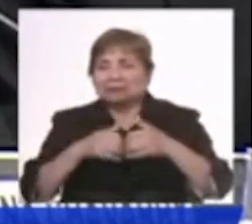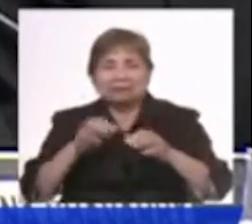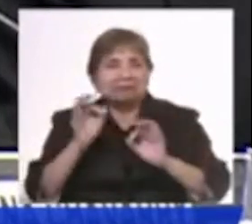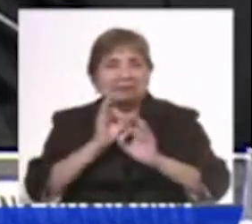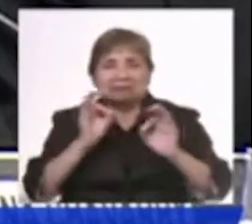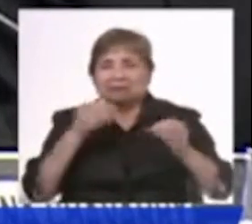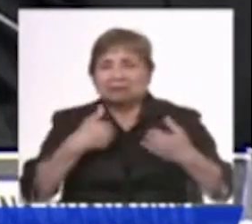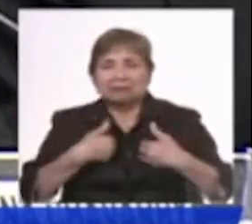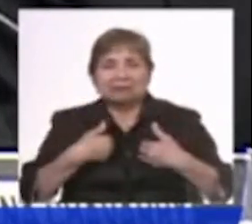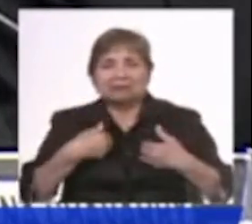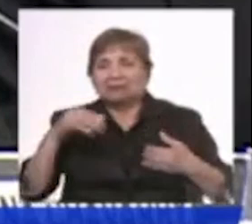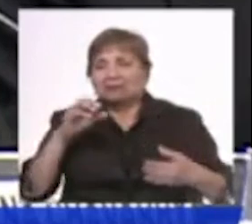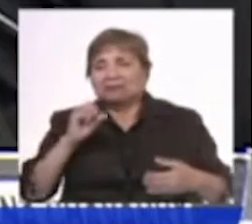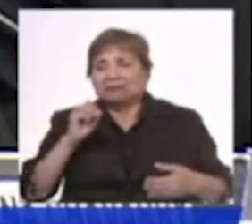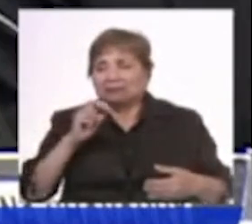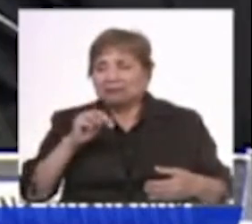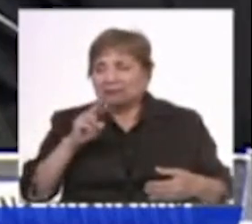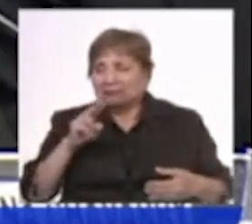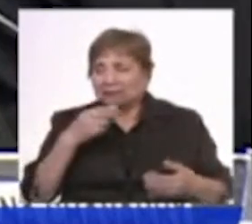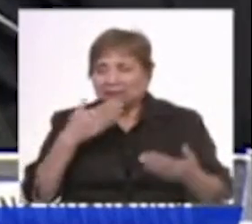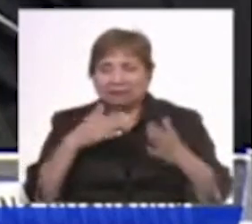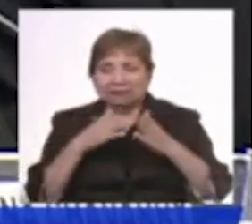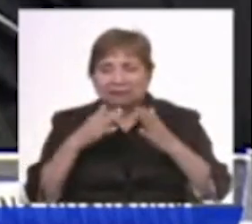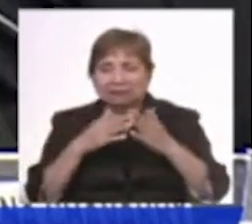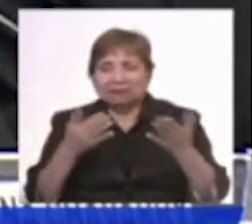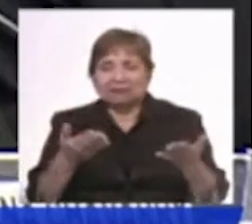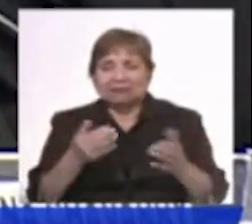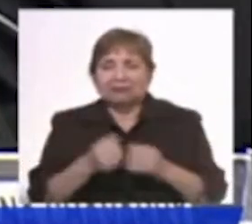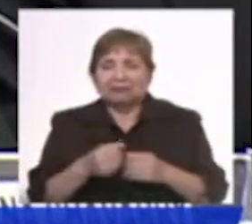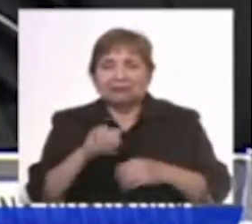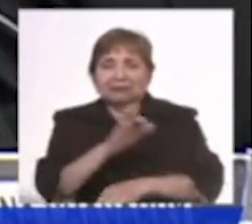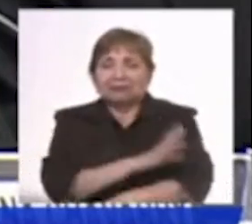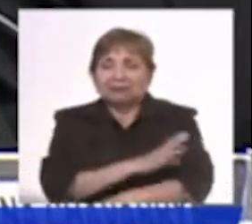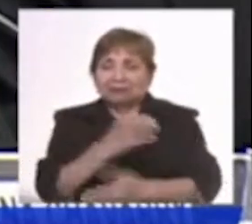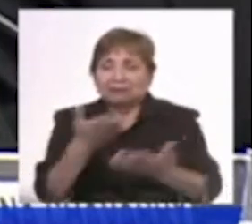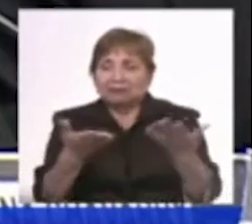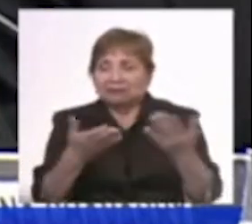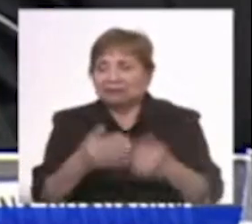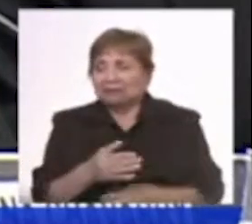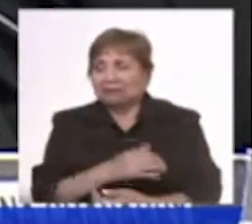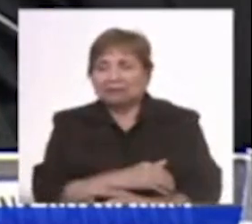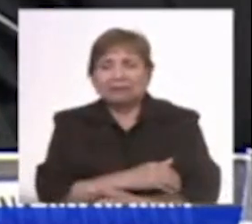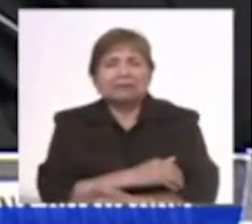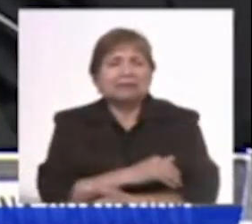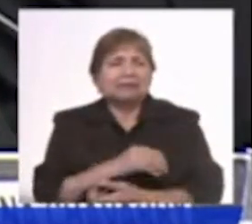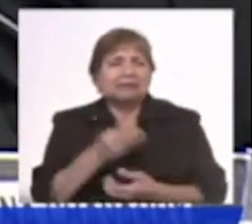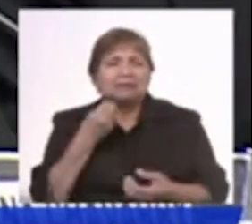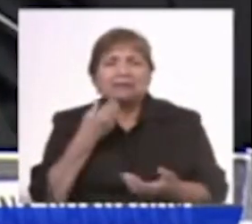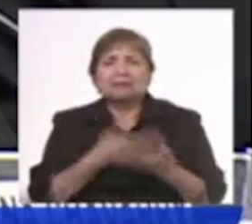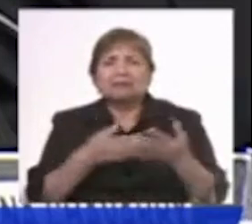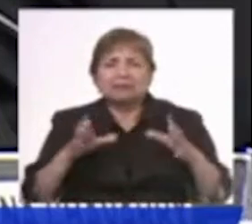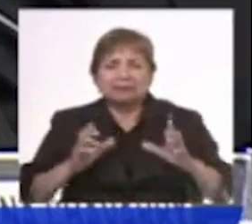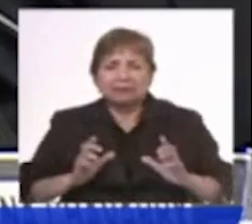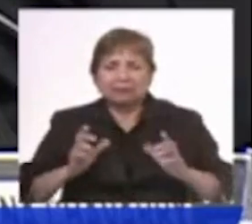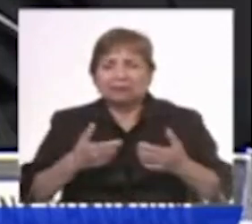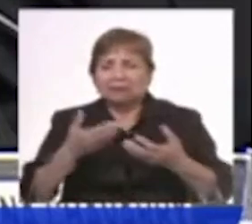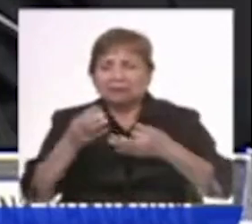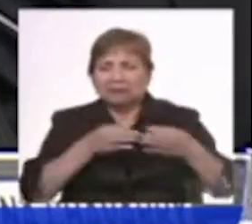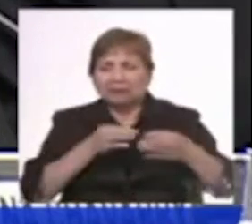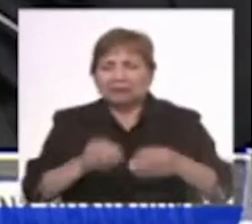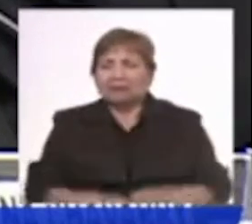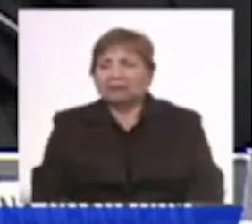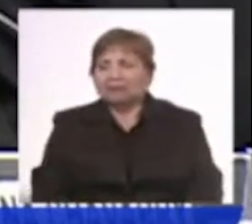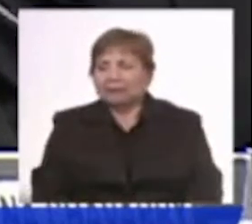tenía sede, no tenía domicilio fiscal. ¿Por qué ocurre esta situación en el Congreso? Si nos pueden explicar.